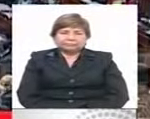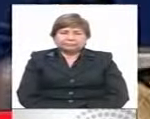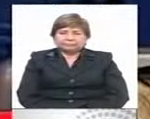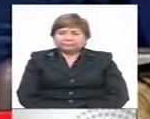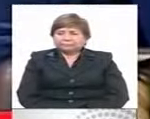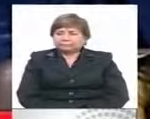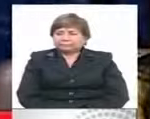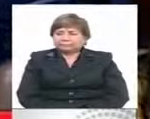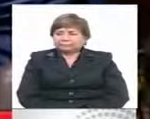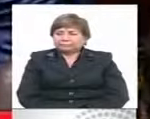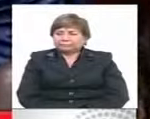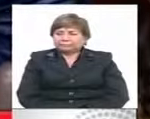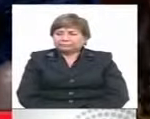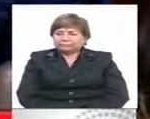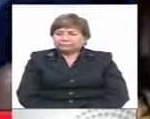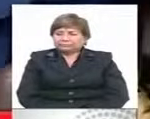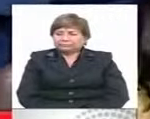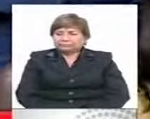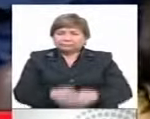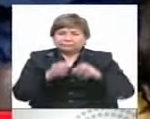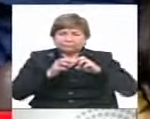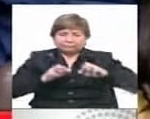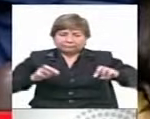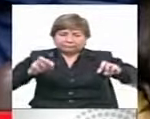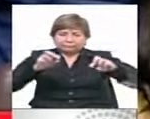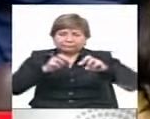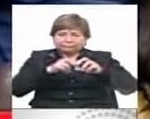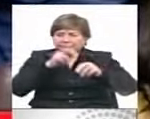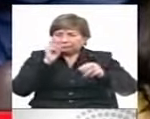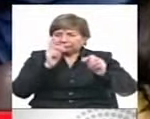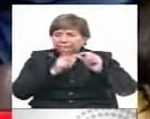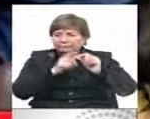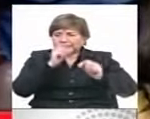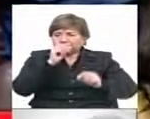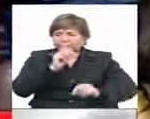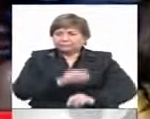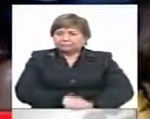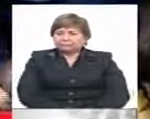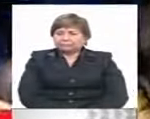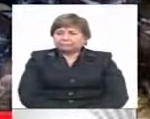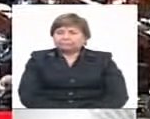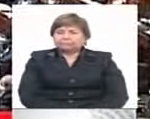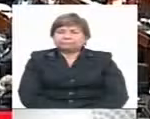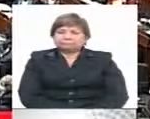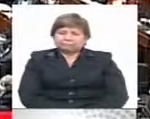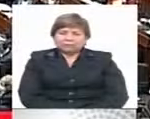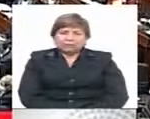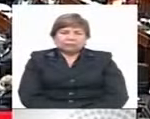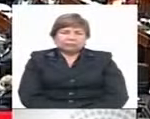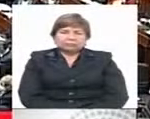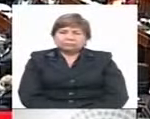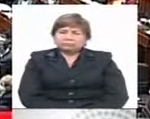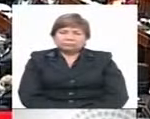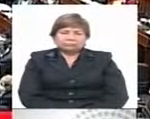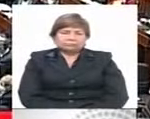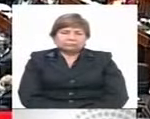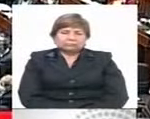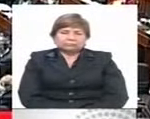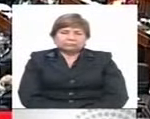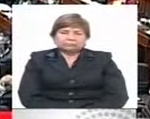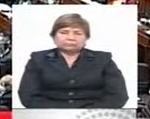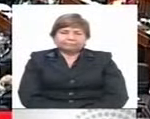Continuar con este pleno, retiro la palabra, solo por eso. Gracias. Muchas gracias. Acabado el